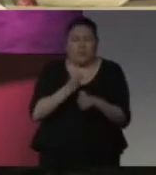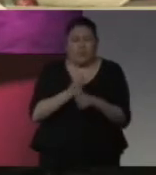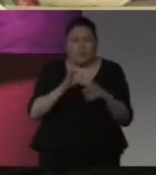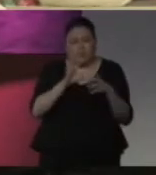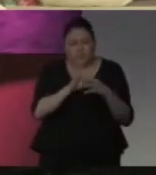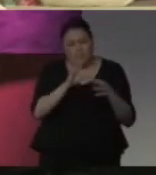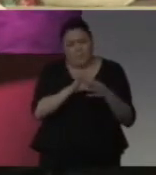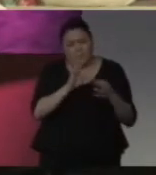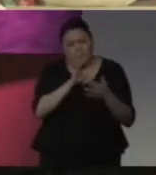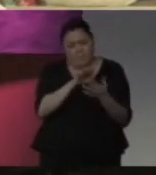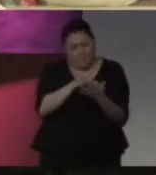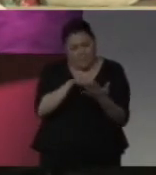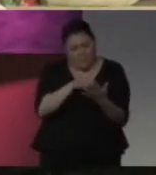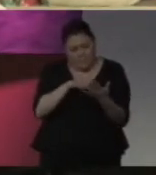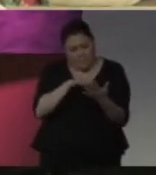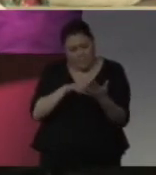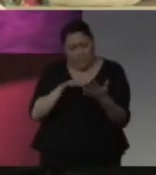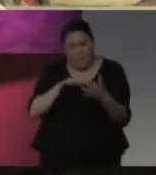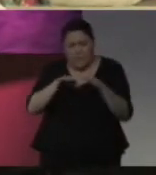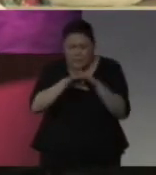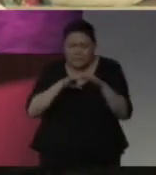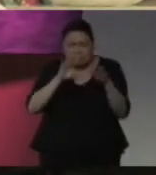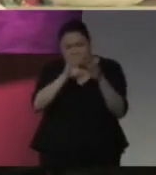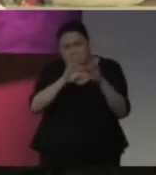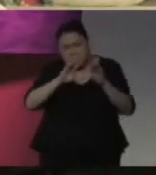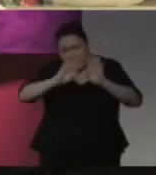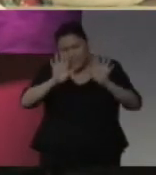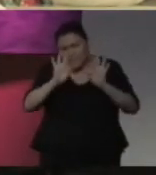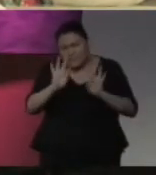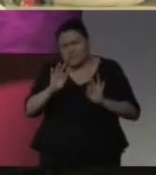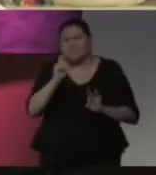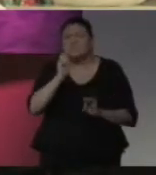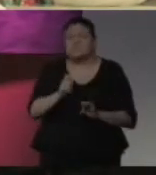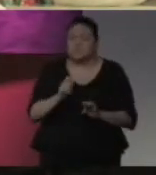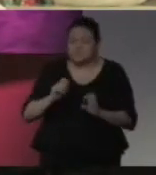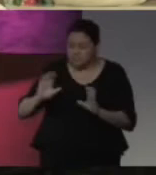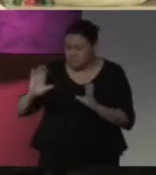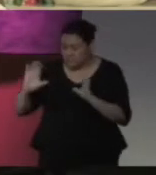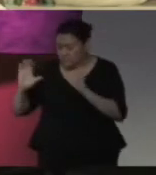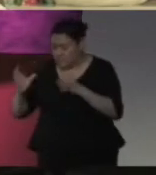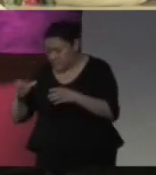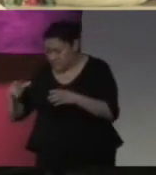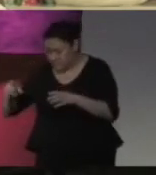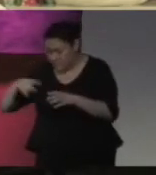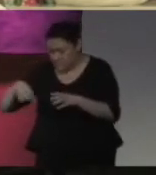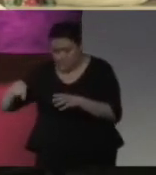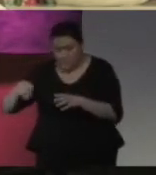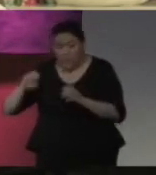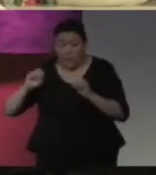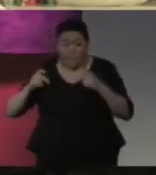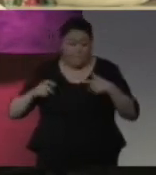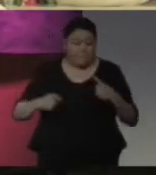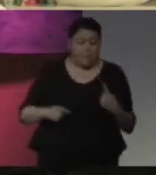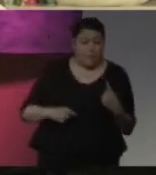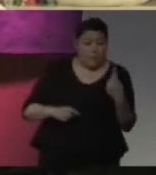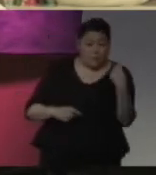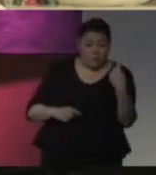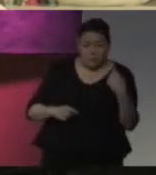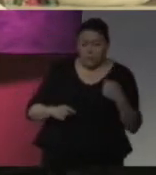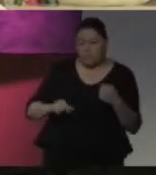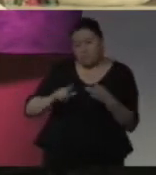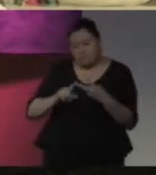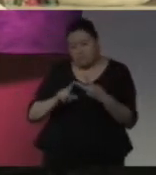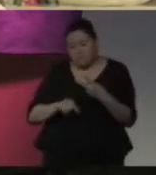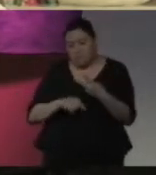de la revisión esa muy somera sobre la subjetividad colectiva y los conceptos de igualdad y